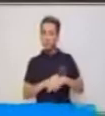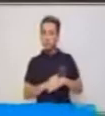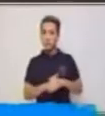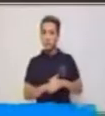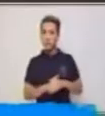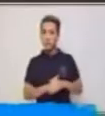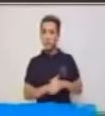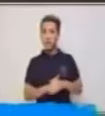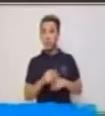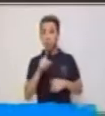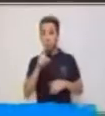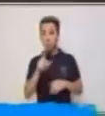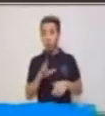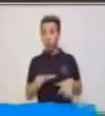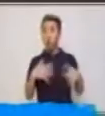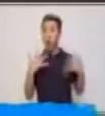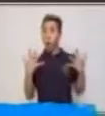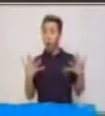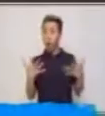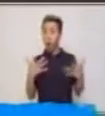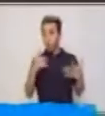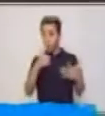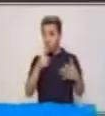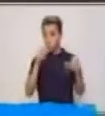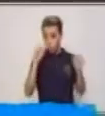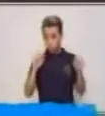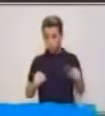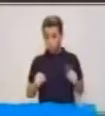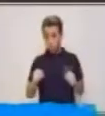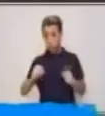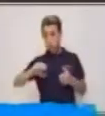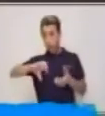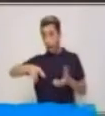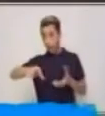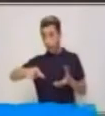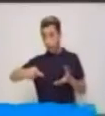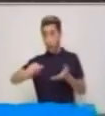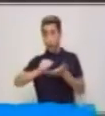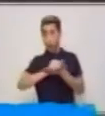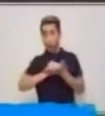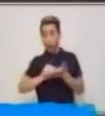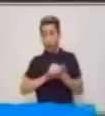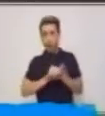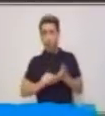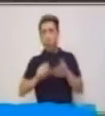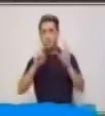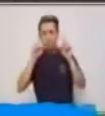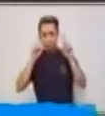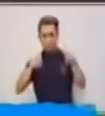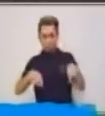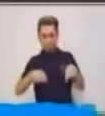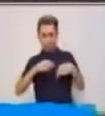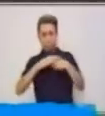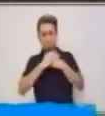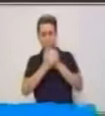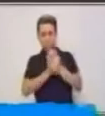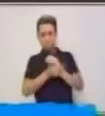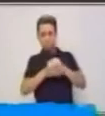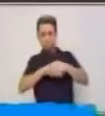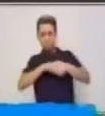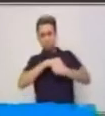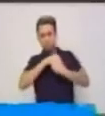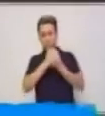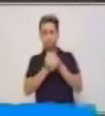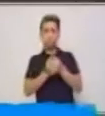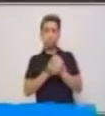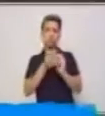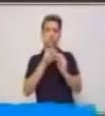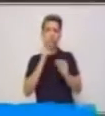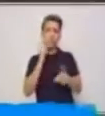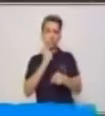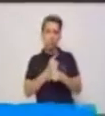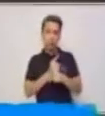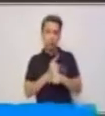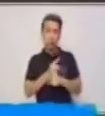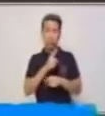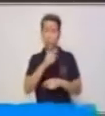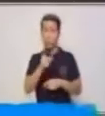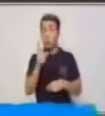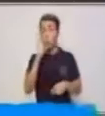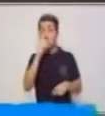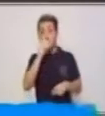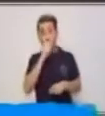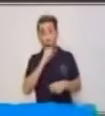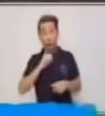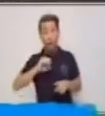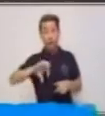la oportunidad de tener agua y jabón, lávense correctamente las manos. En caso de que no tengan